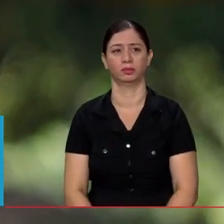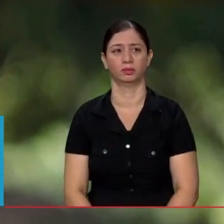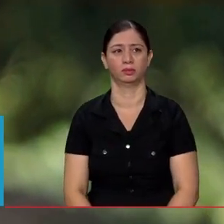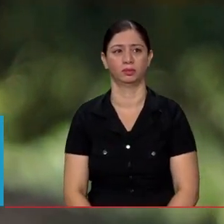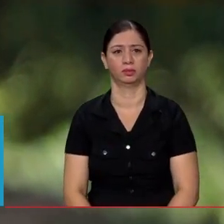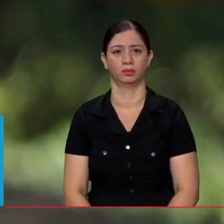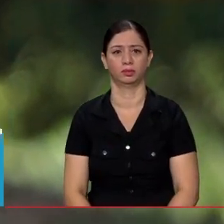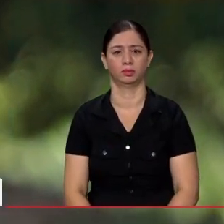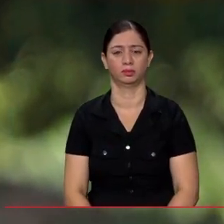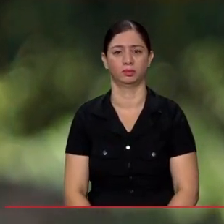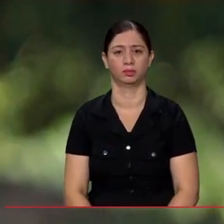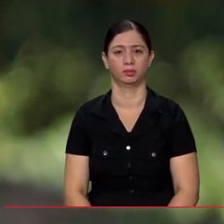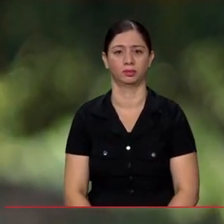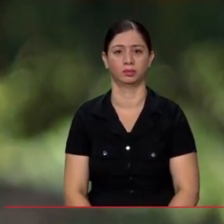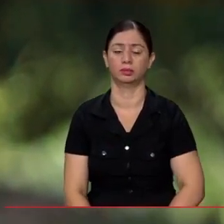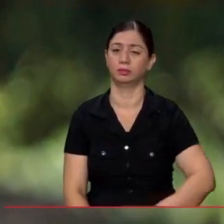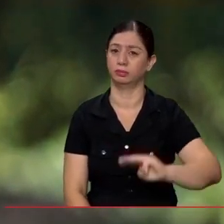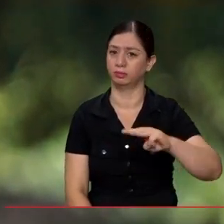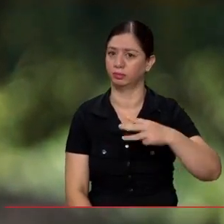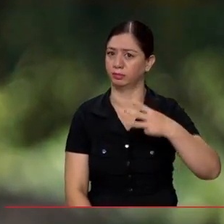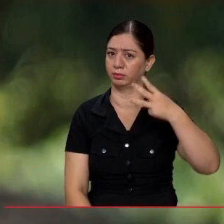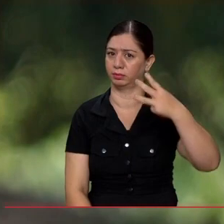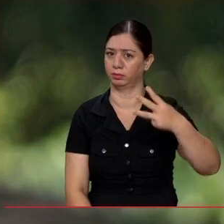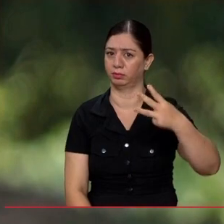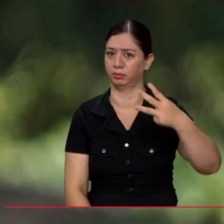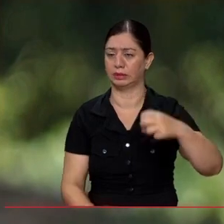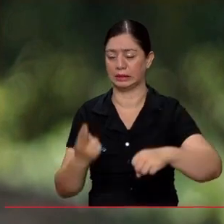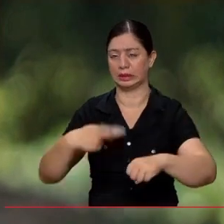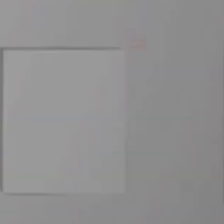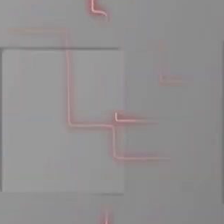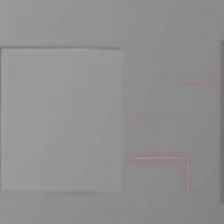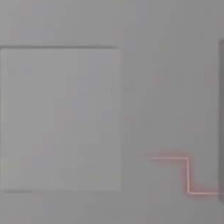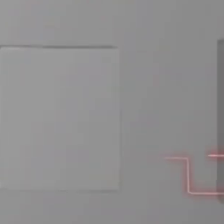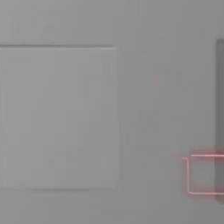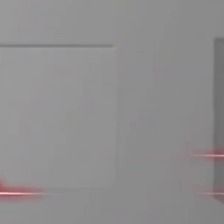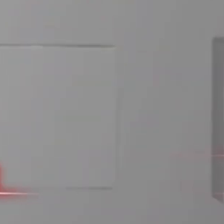Y la tercera es la naturaleza, muchos árboles, ¿sabes?